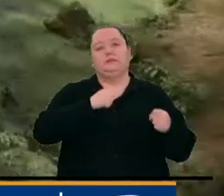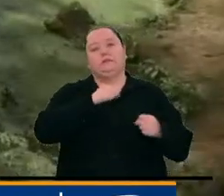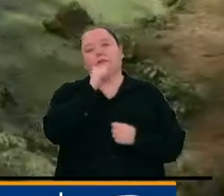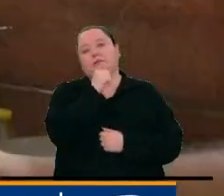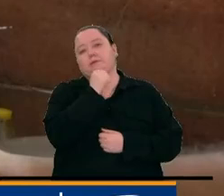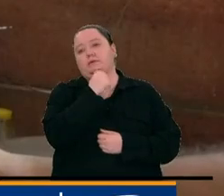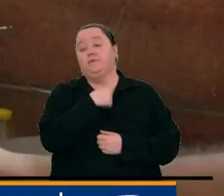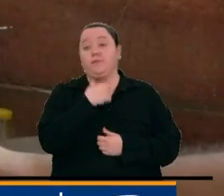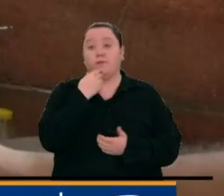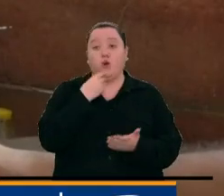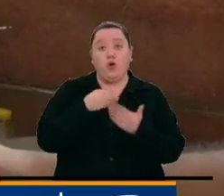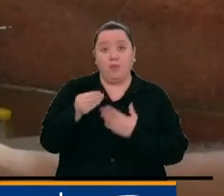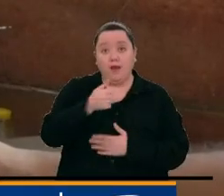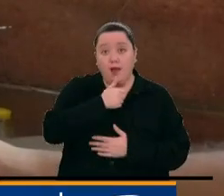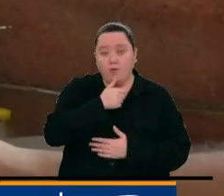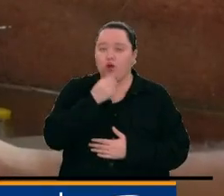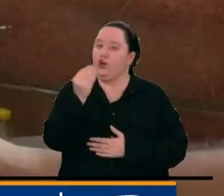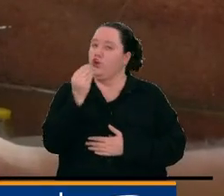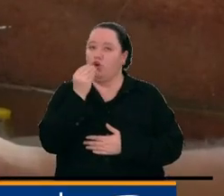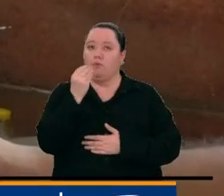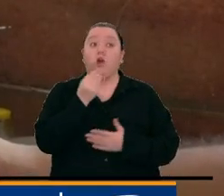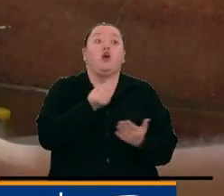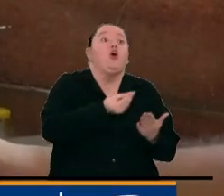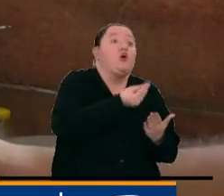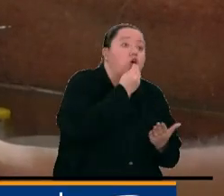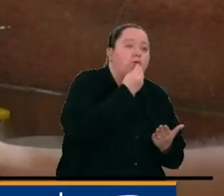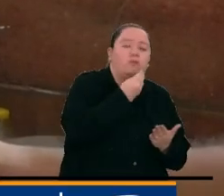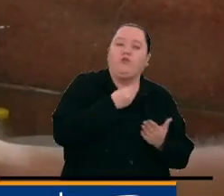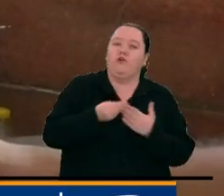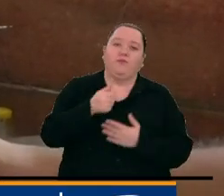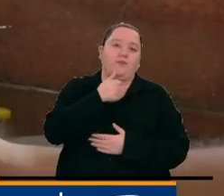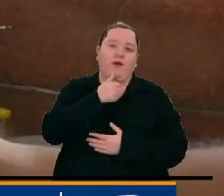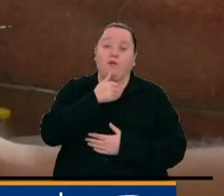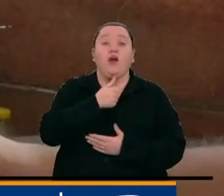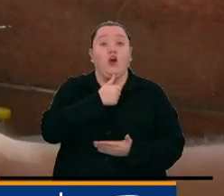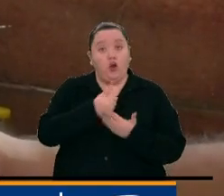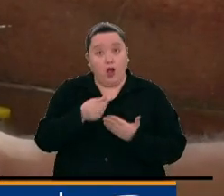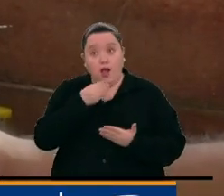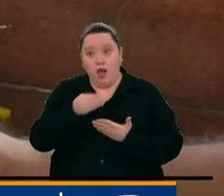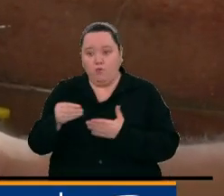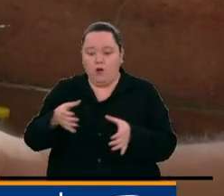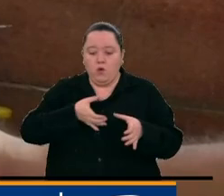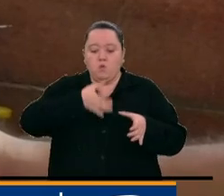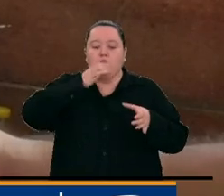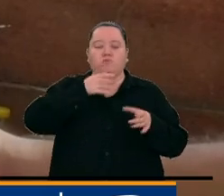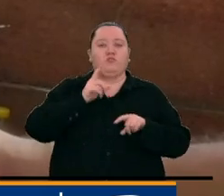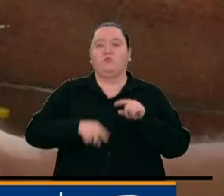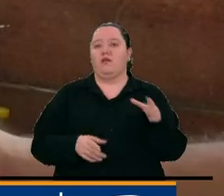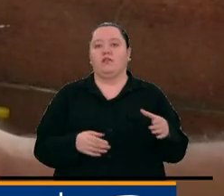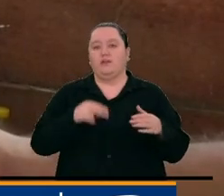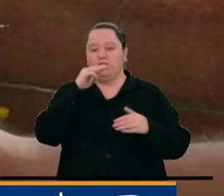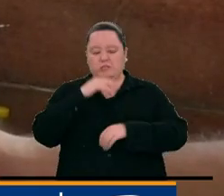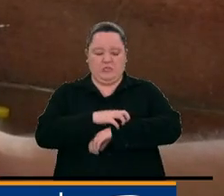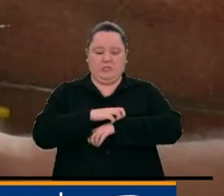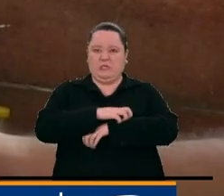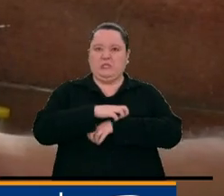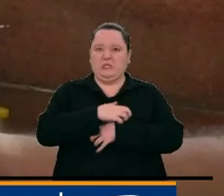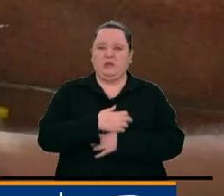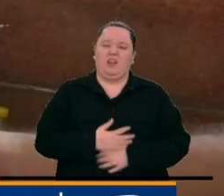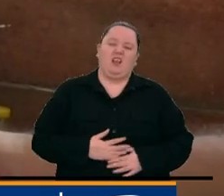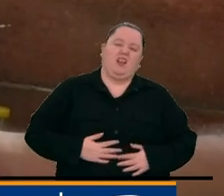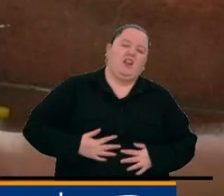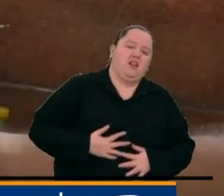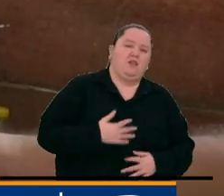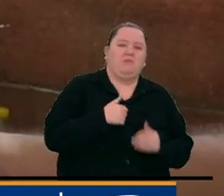Si compramos agua no comemos, y si comemos no compramos agua. Y el agua que compramos es impotable. Los niños con sarpullidos, con cólicos,